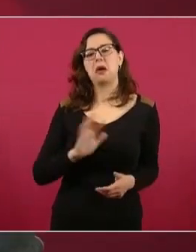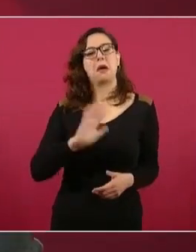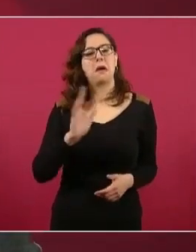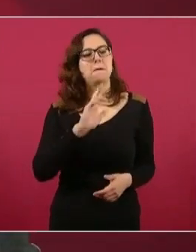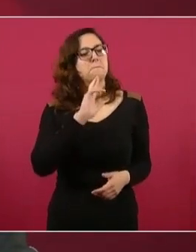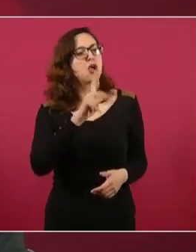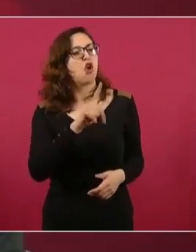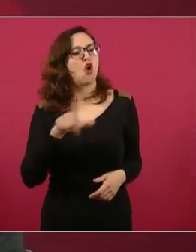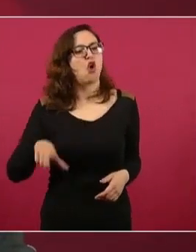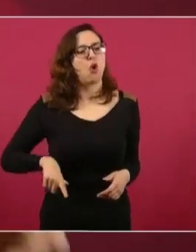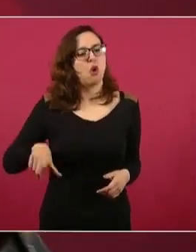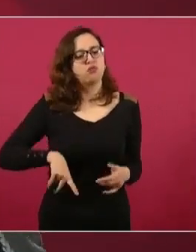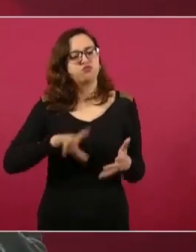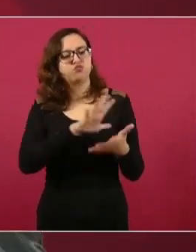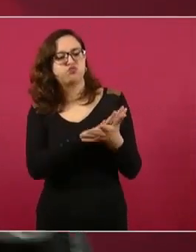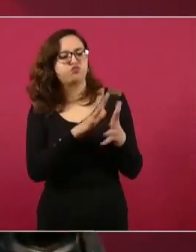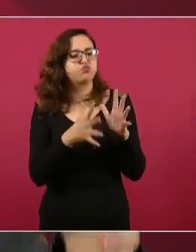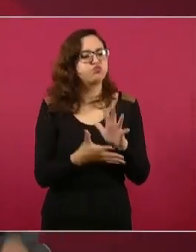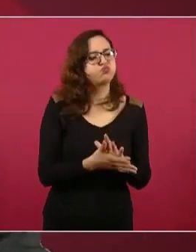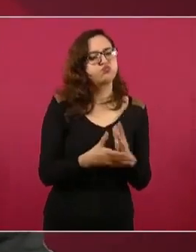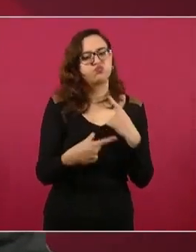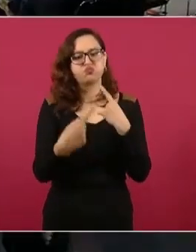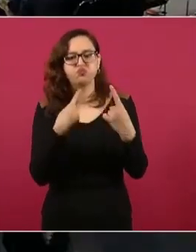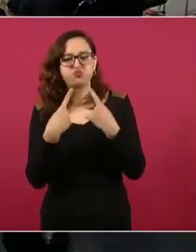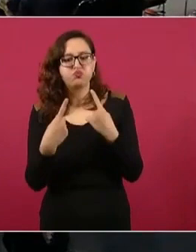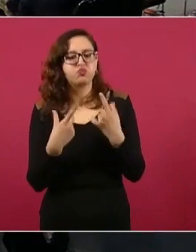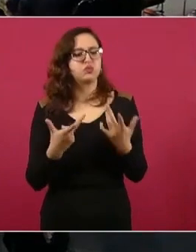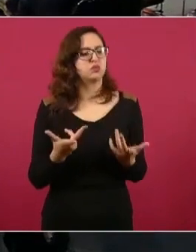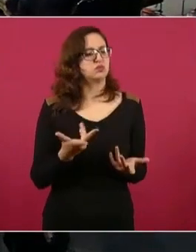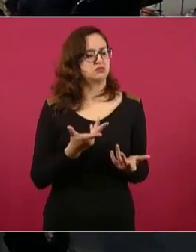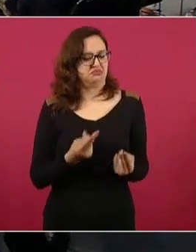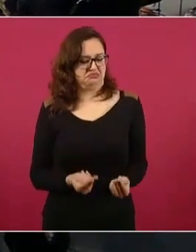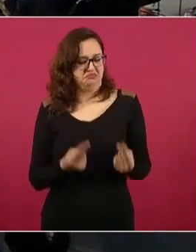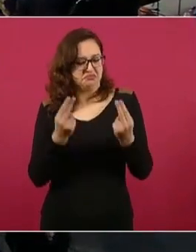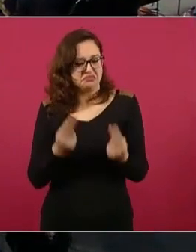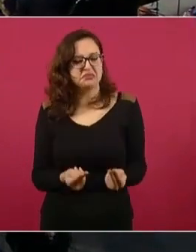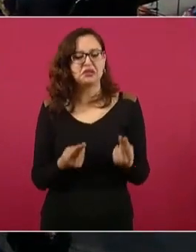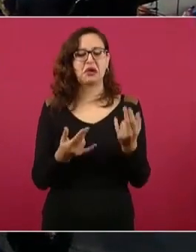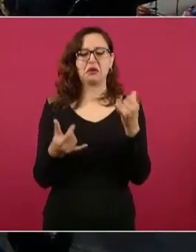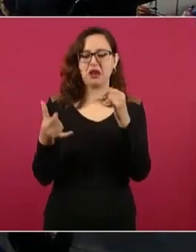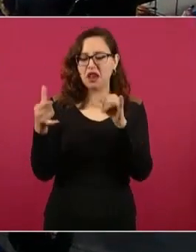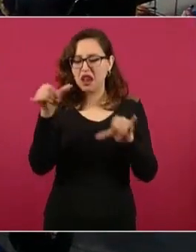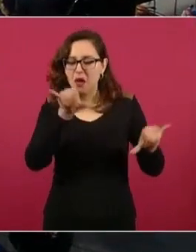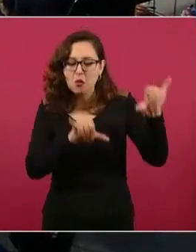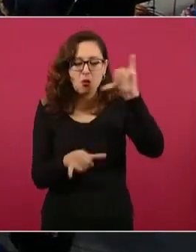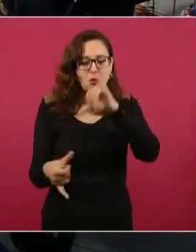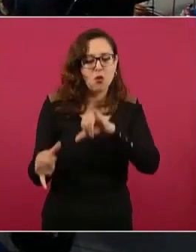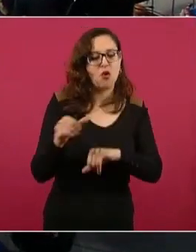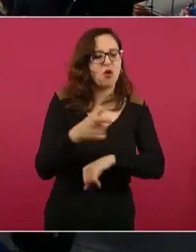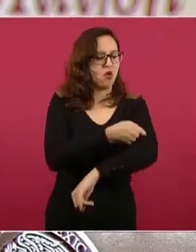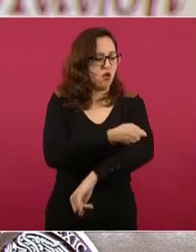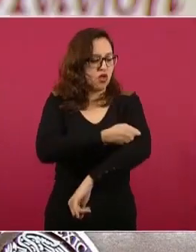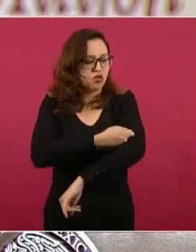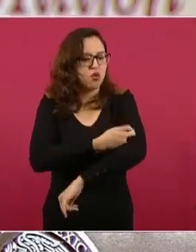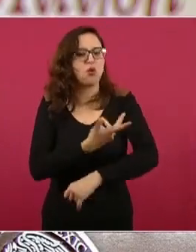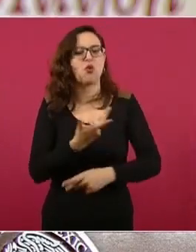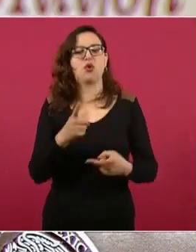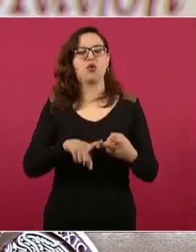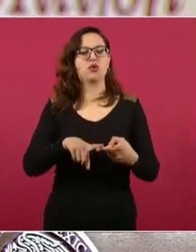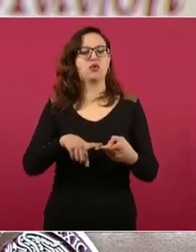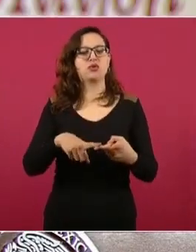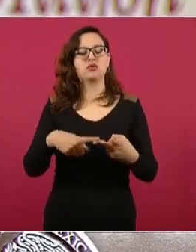negocios oportunistas con algunos servicios accesorios, servicios de laboratorio, servicios de